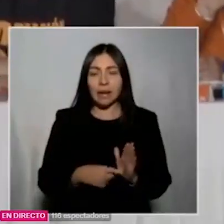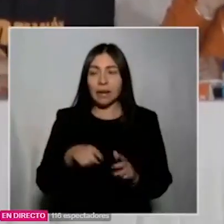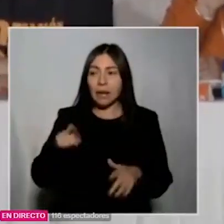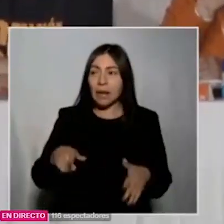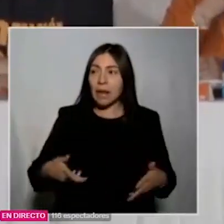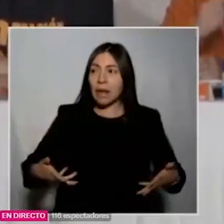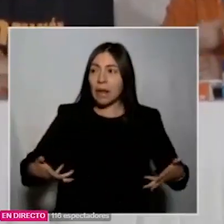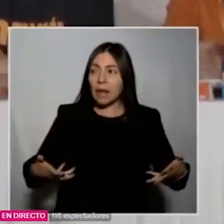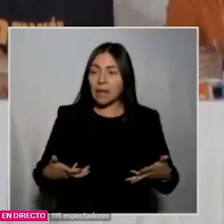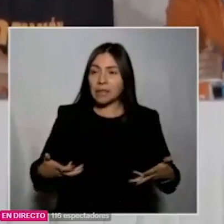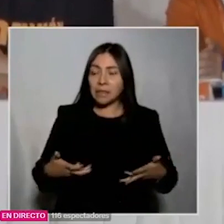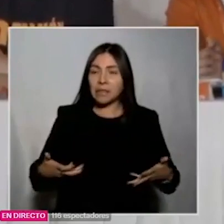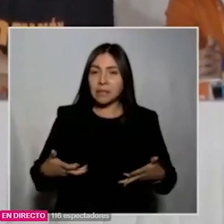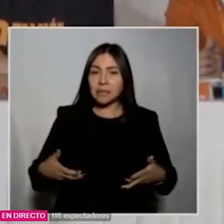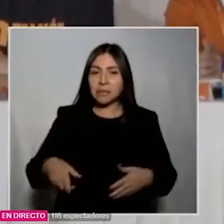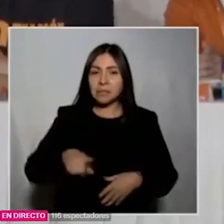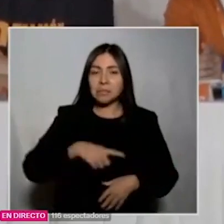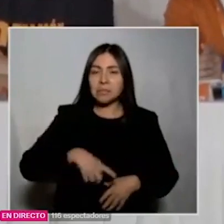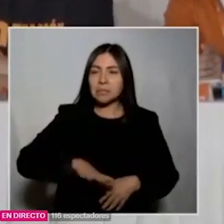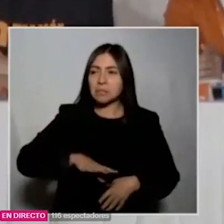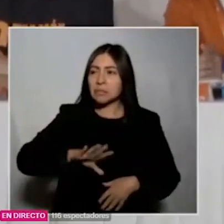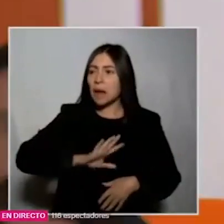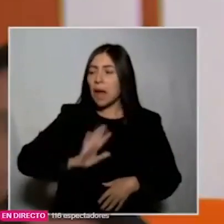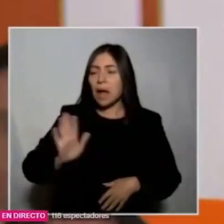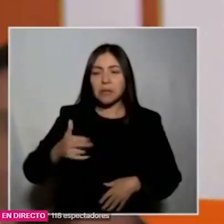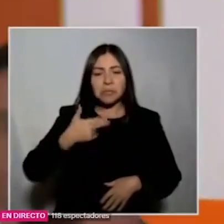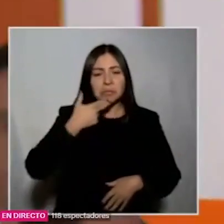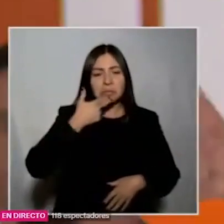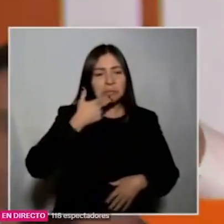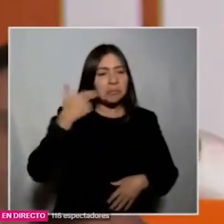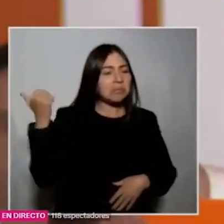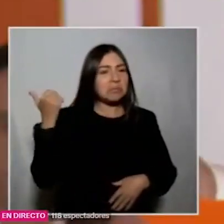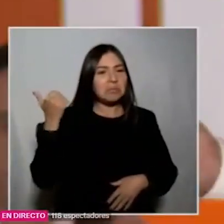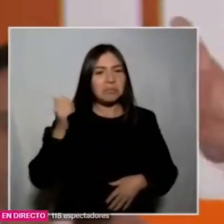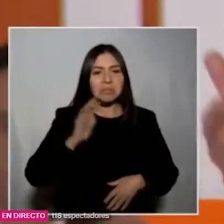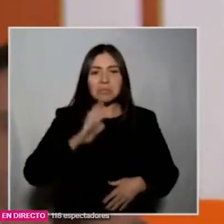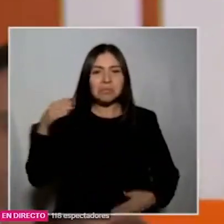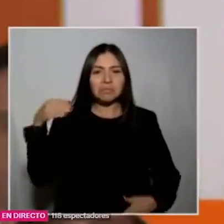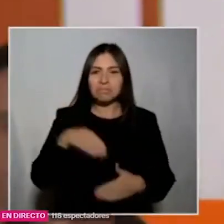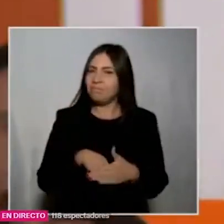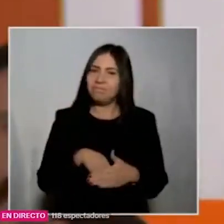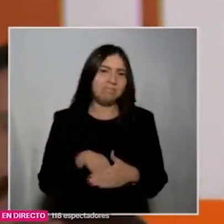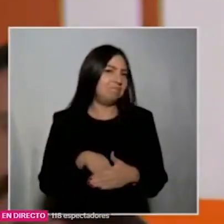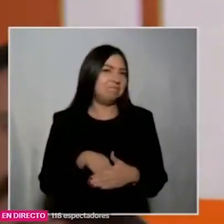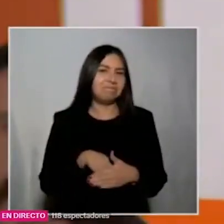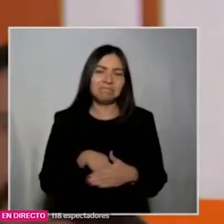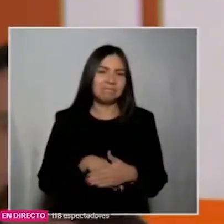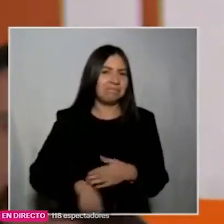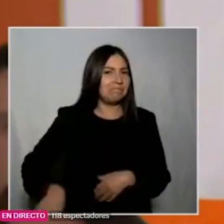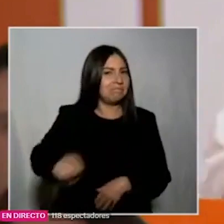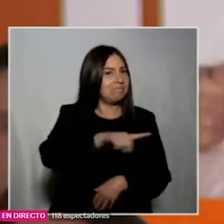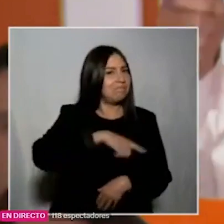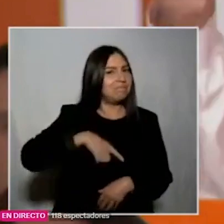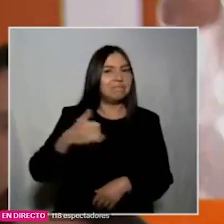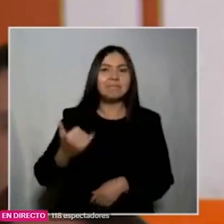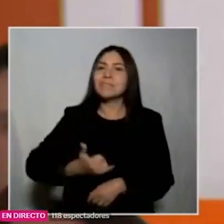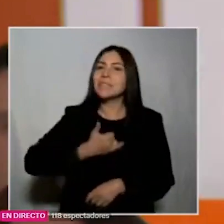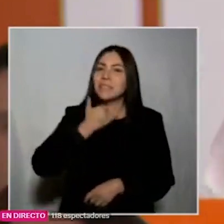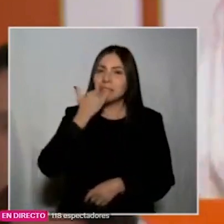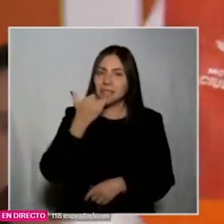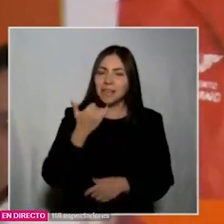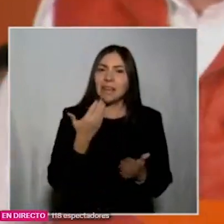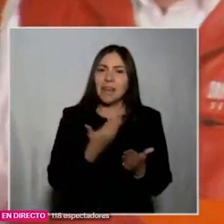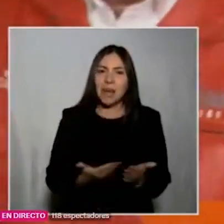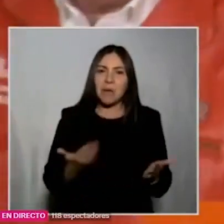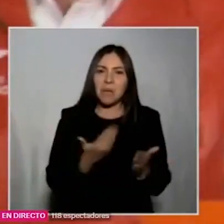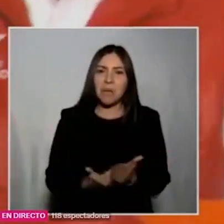vamos a colgar los tenis, están muy equivocados. Hoy los tenemos más puestos